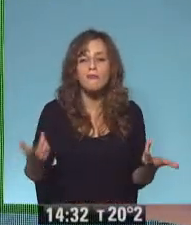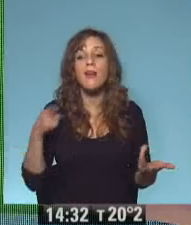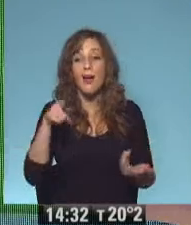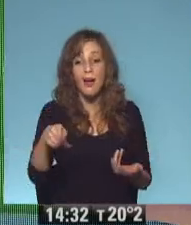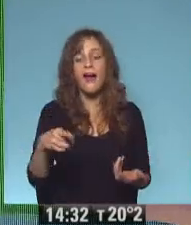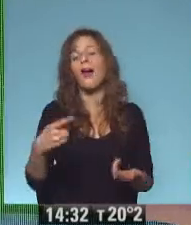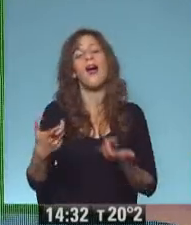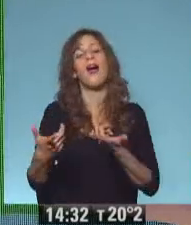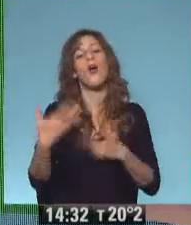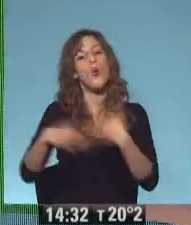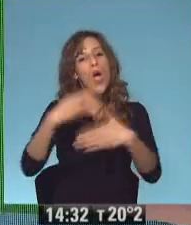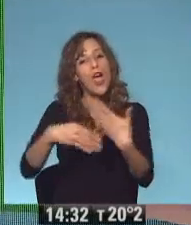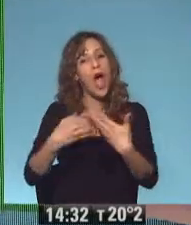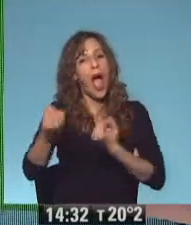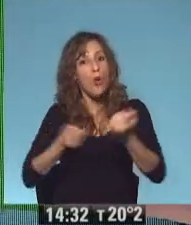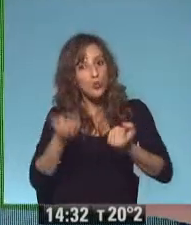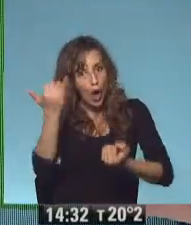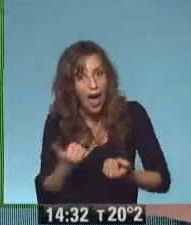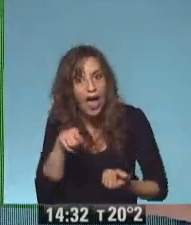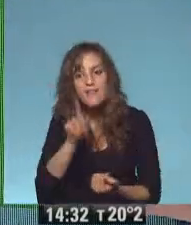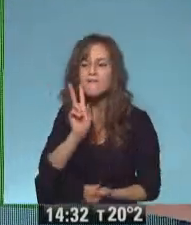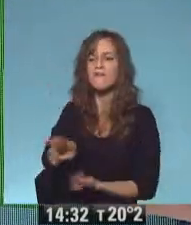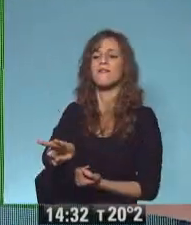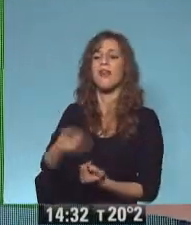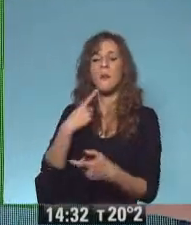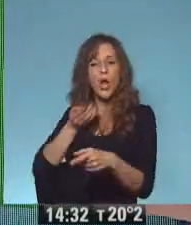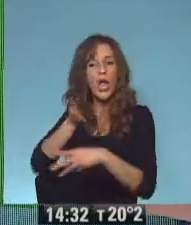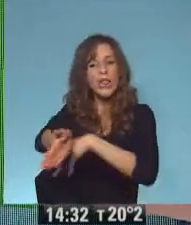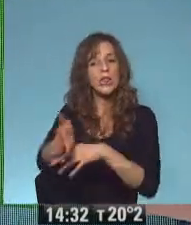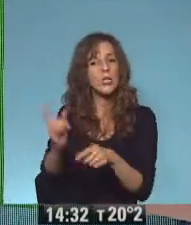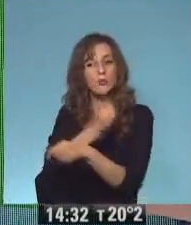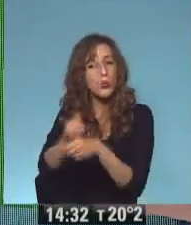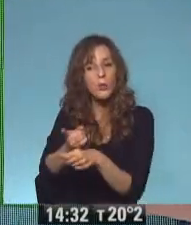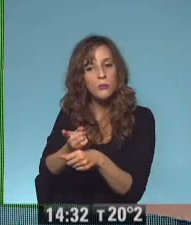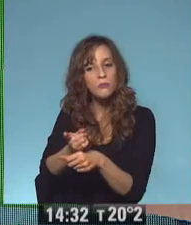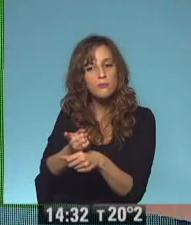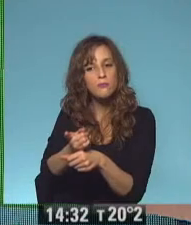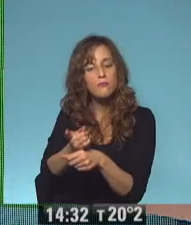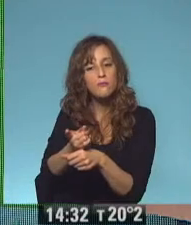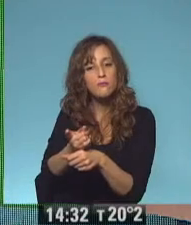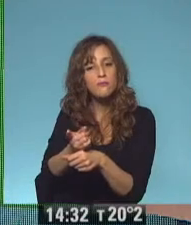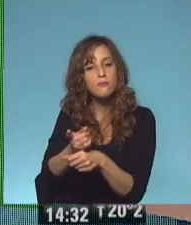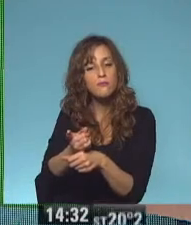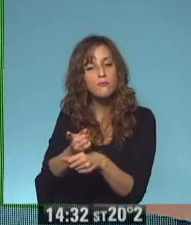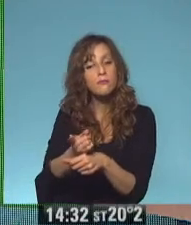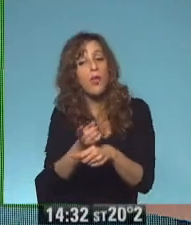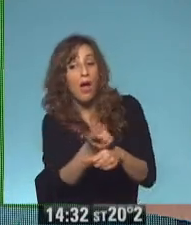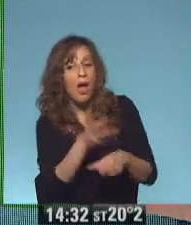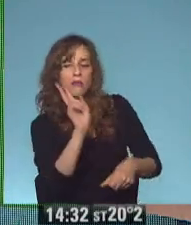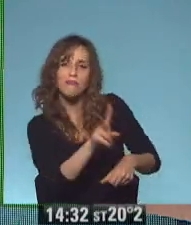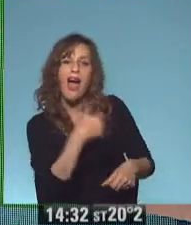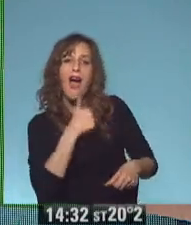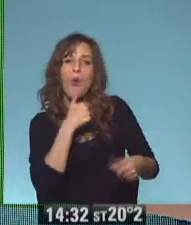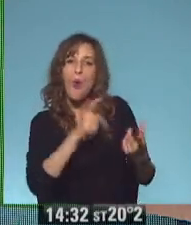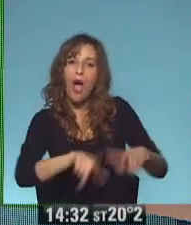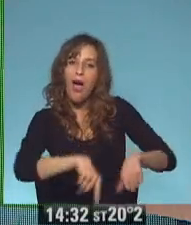autitos chocadores, pero no hay una entrada. Entonces digo, voy a tener que seguir caminando. Digo, miro la fuente. Vuelvo a